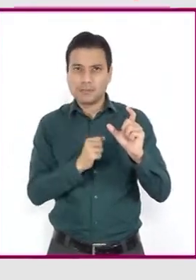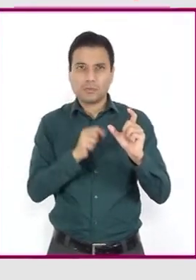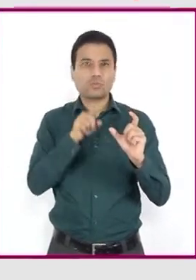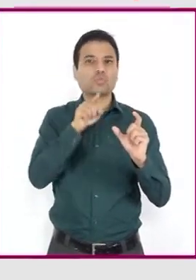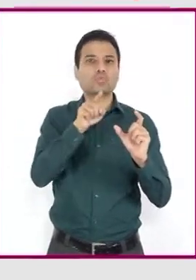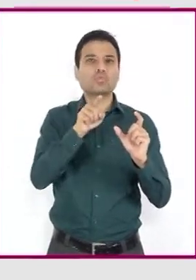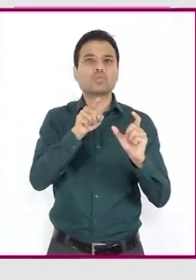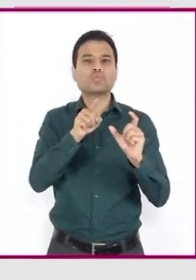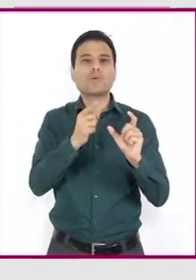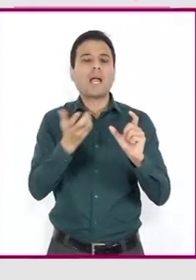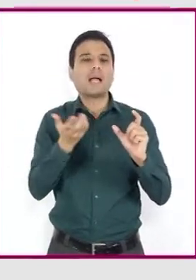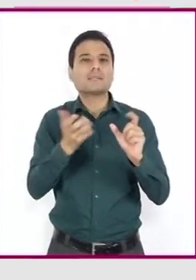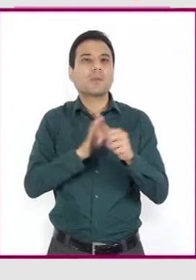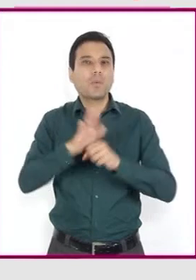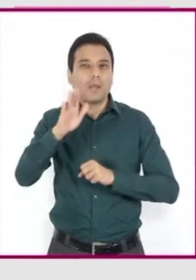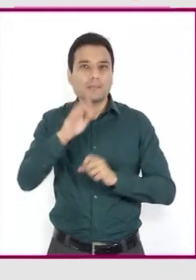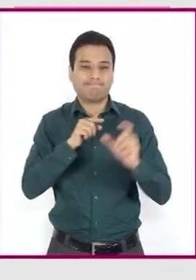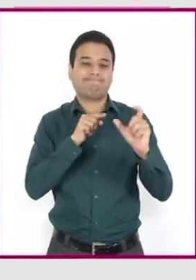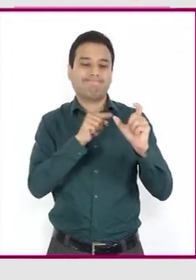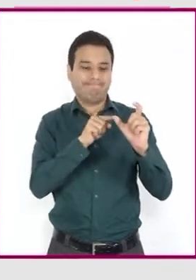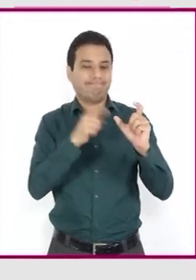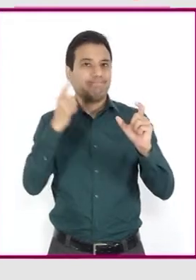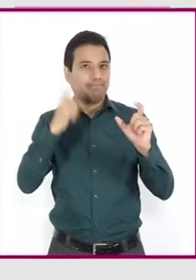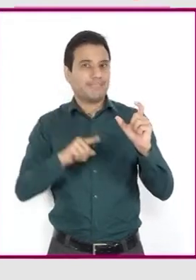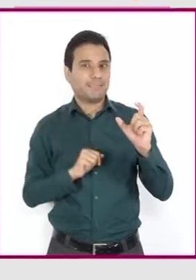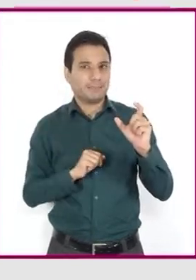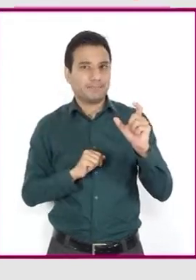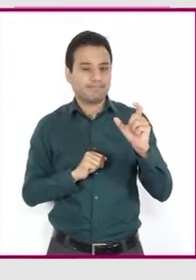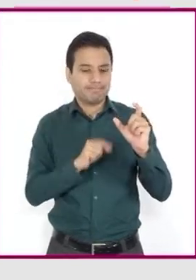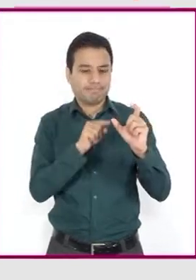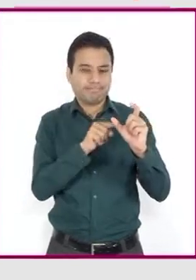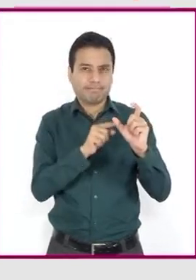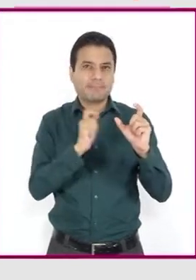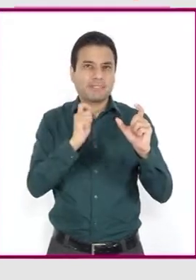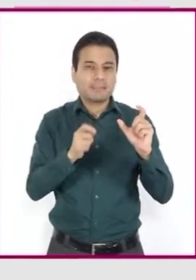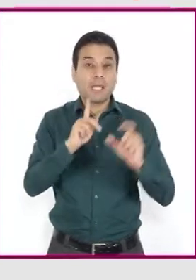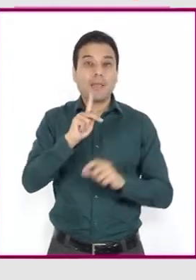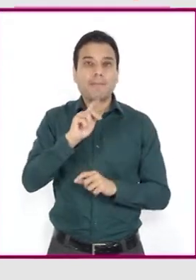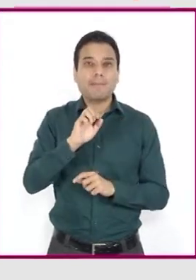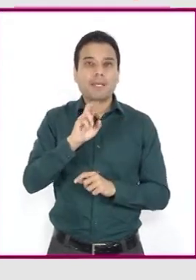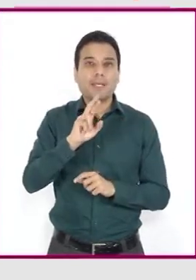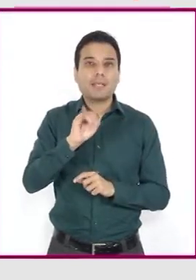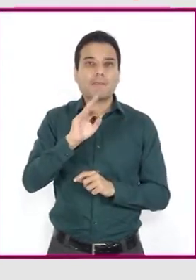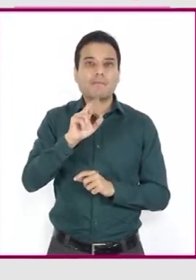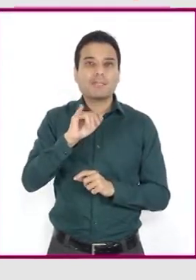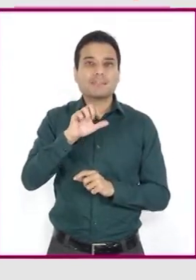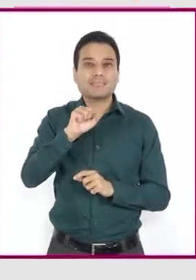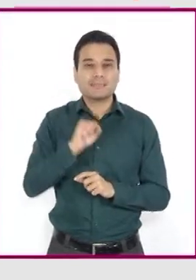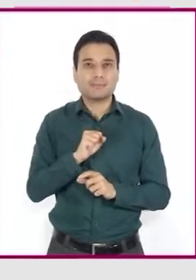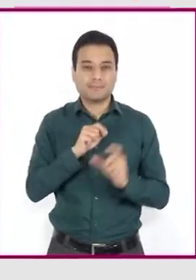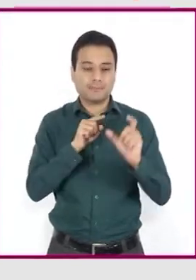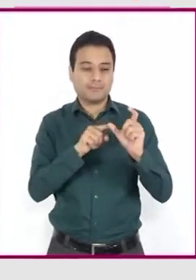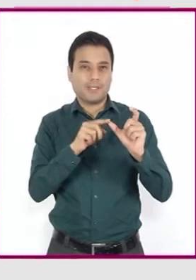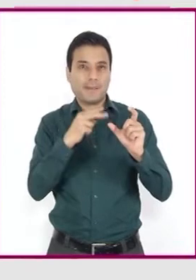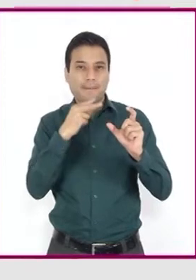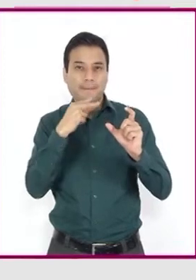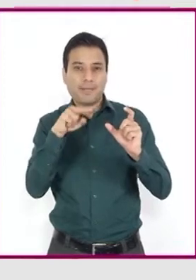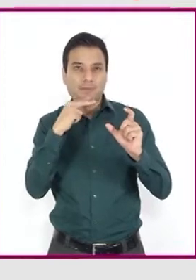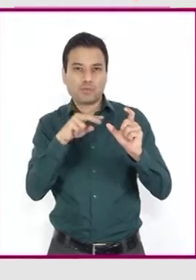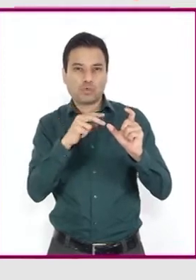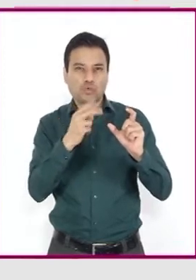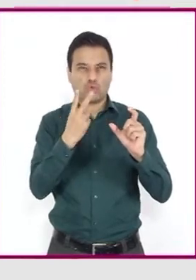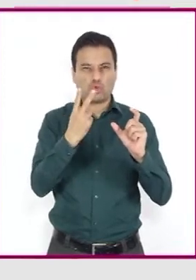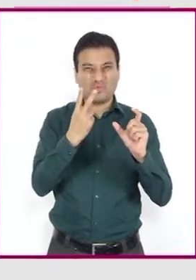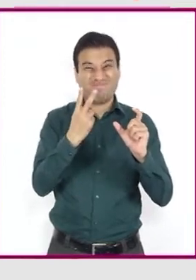acatar. En este caso, nos encontramos con una perífrasis, es decir, la asociación de dos o más verbos para